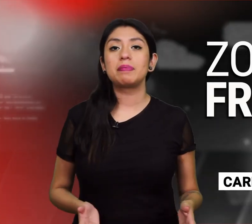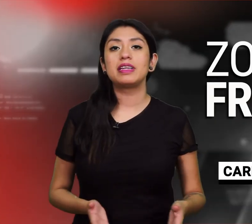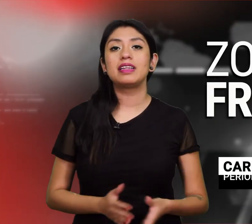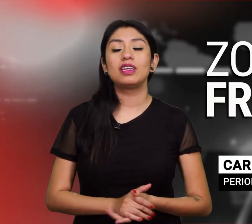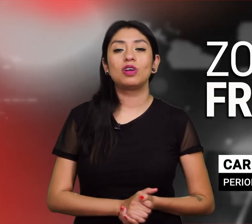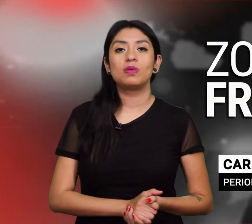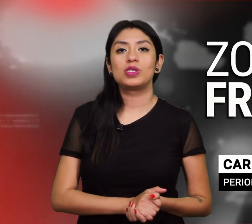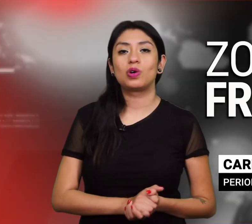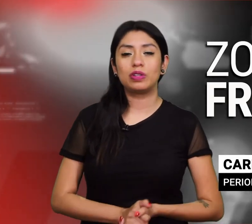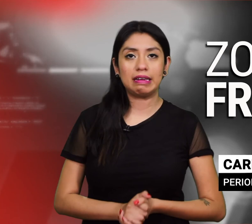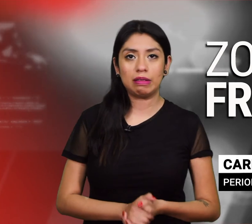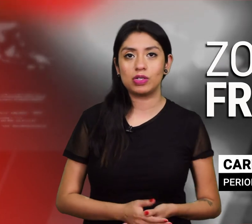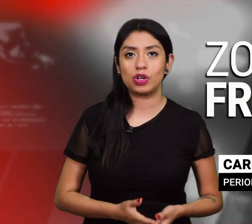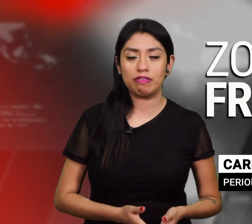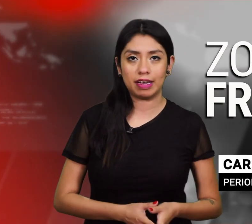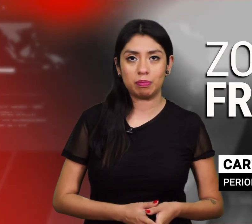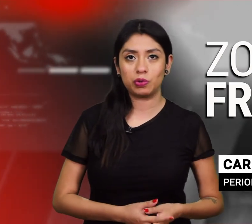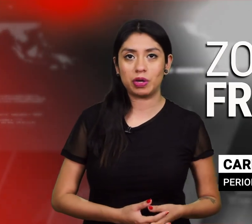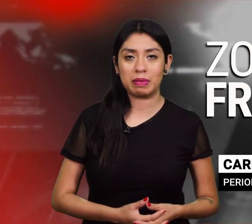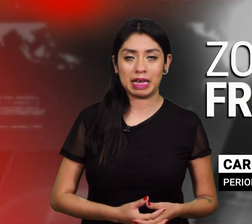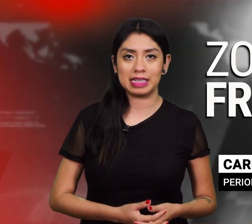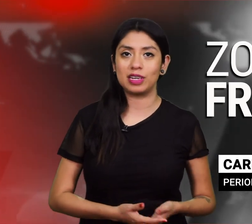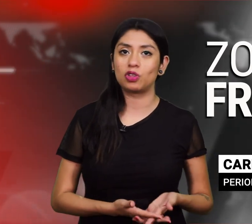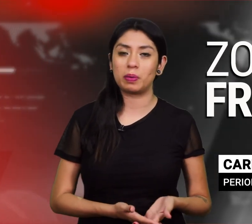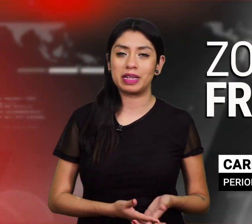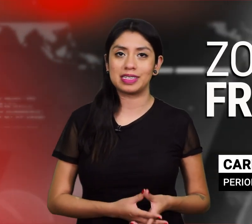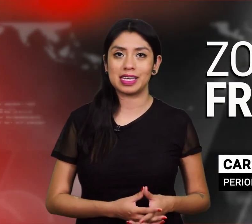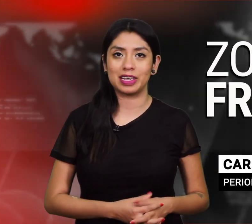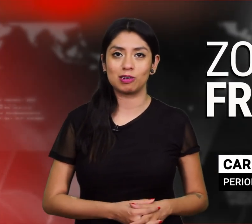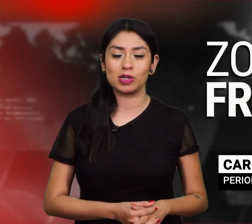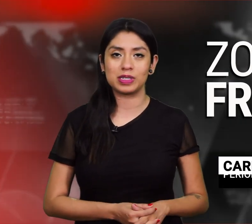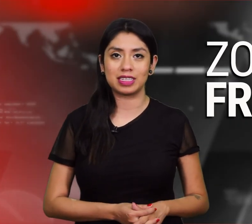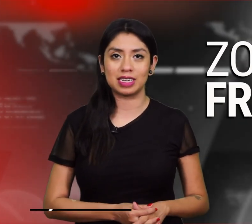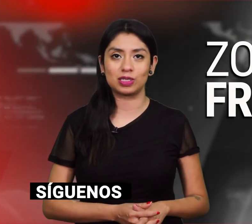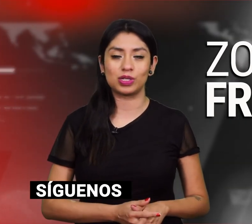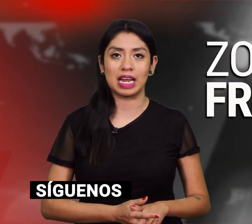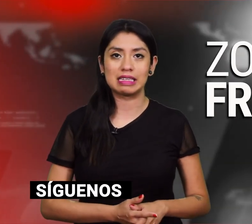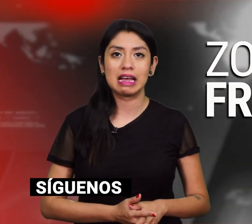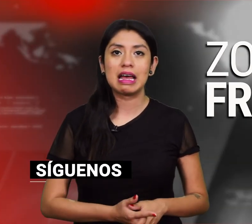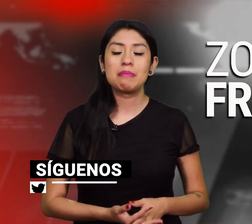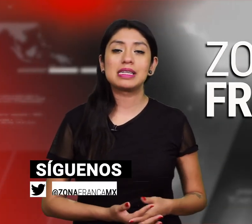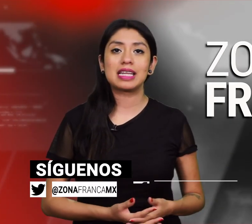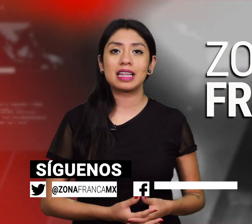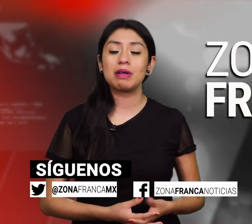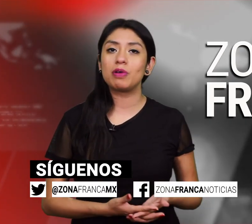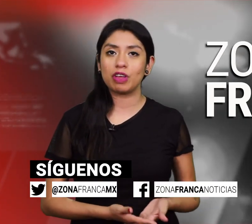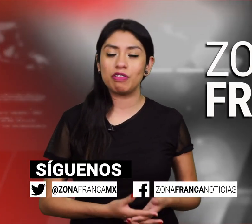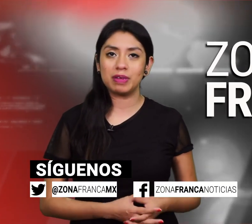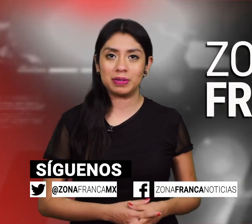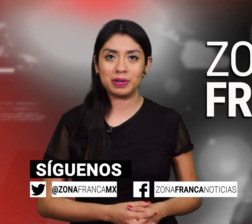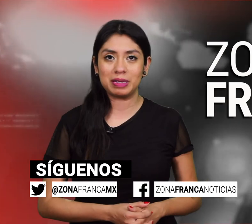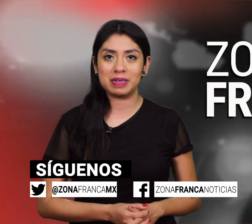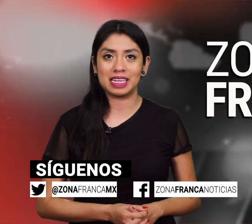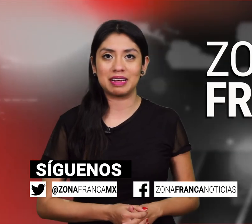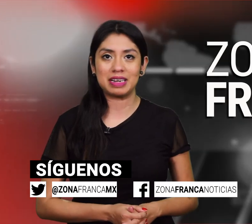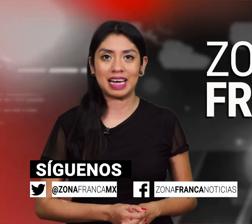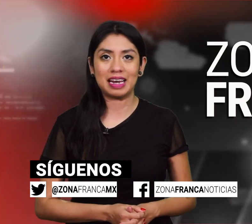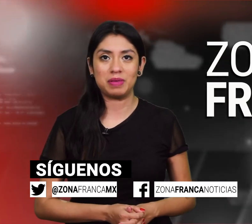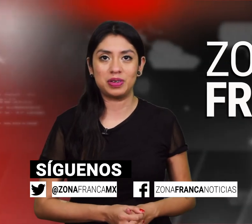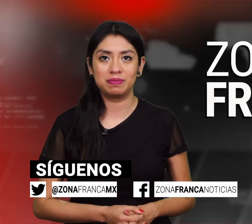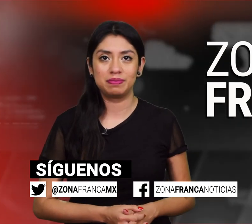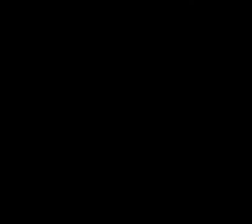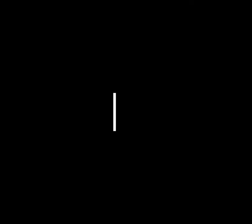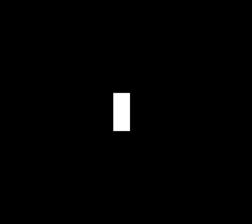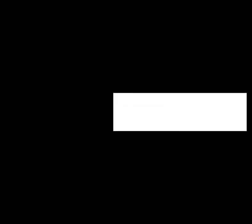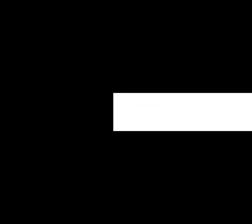quédate pendiente de todo nuestro contenido en zona franca punto mx y no te olvides de seguirnos en nuestras redes sociales más tarde el bloque informativo que te presenta valle